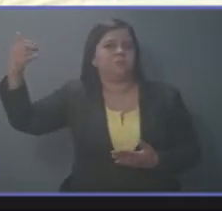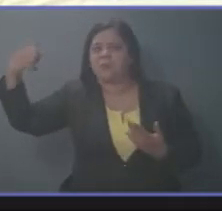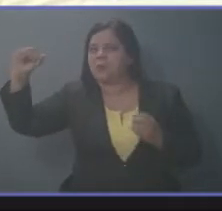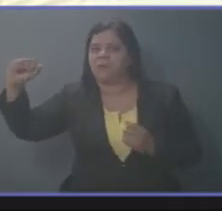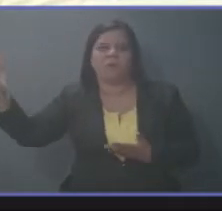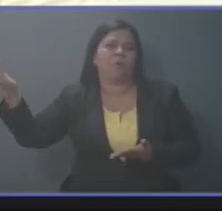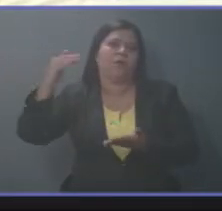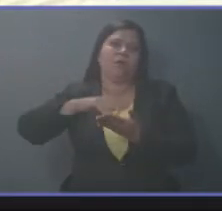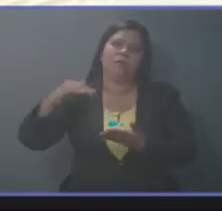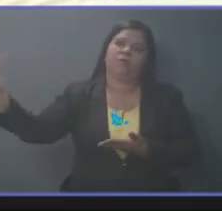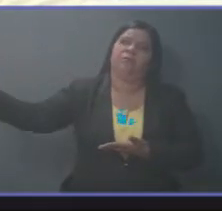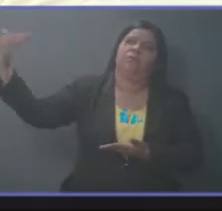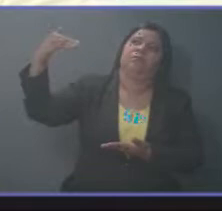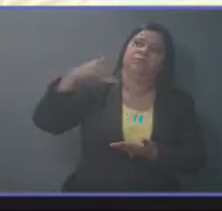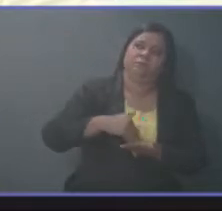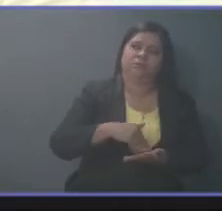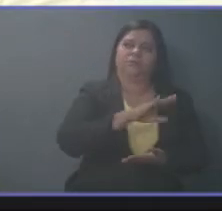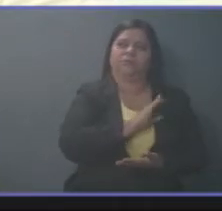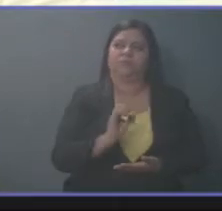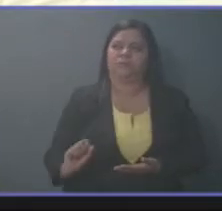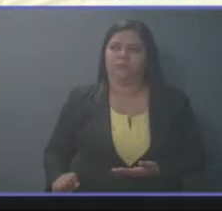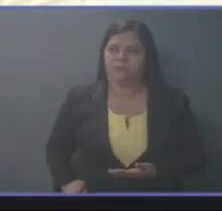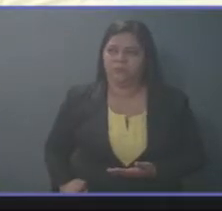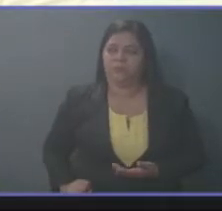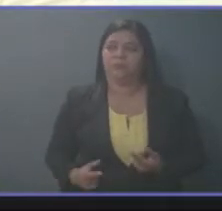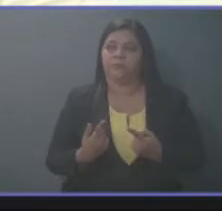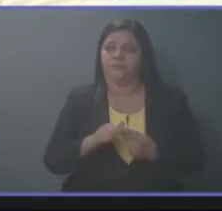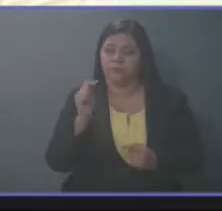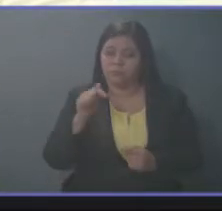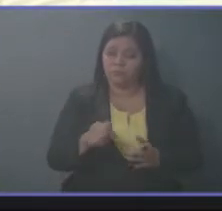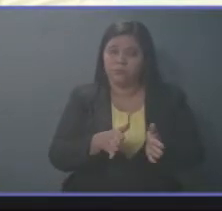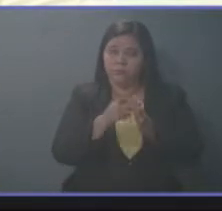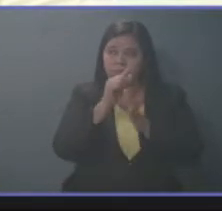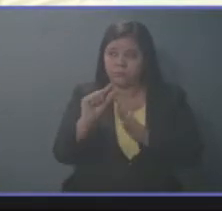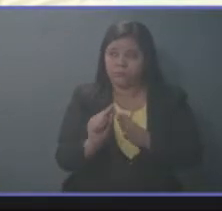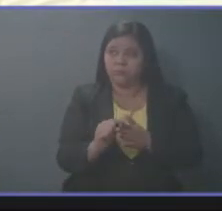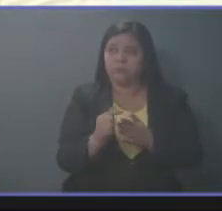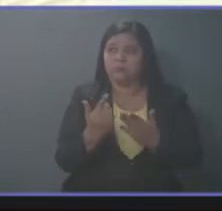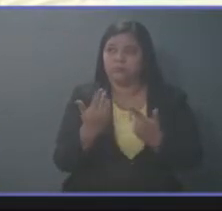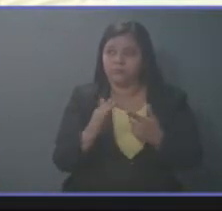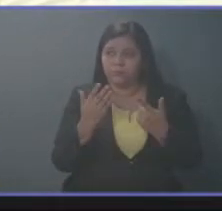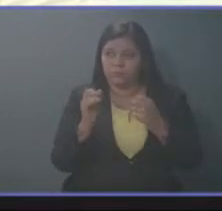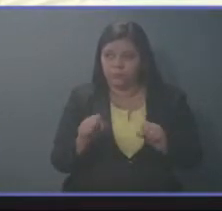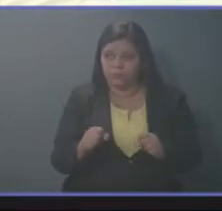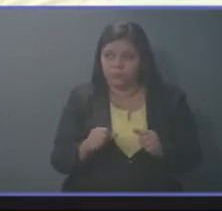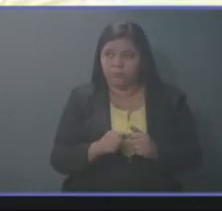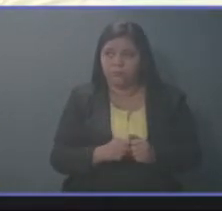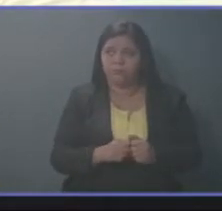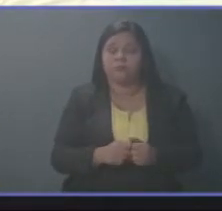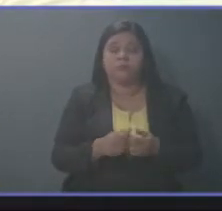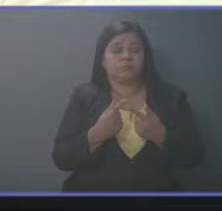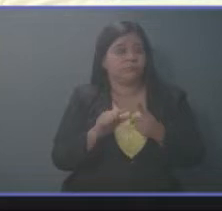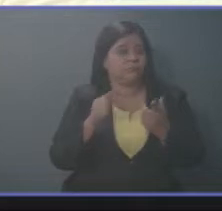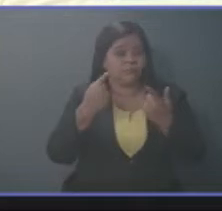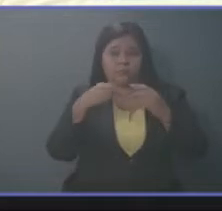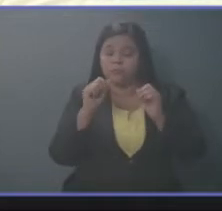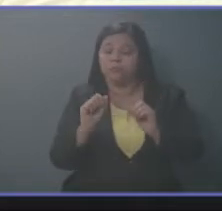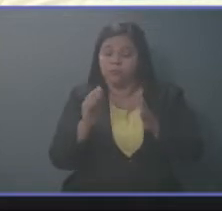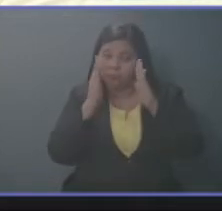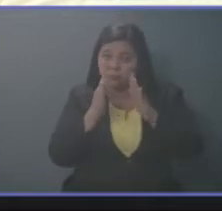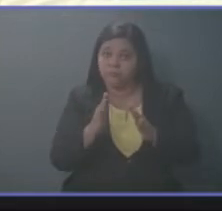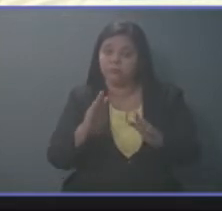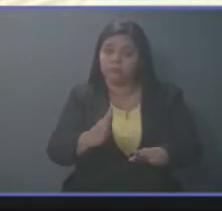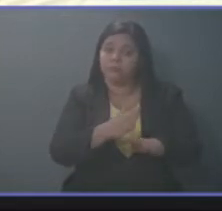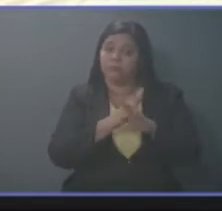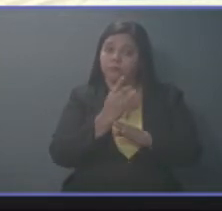nuestro país. Asimismo, que esta instancia elabore, implemente y difunda los protocolos para brindar una atención y protección de